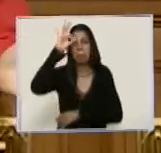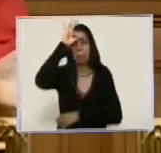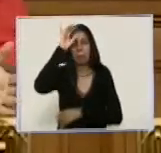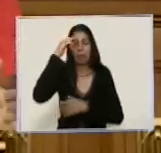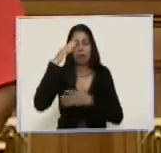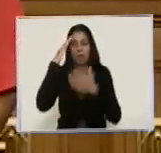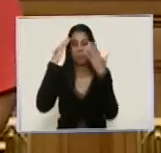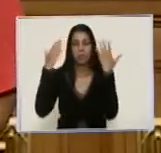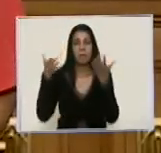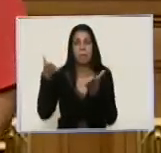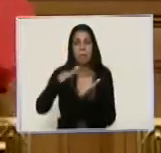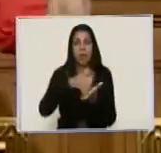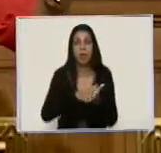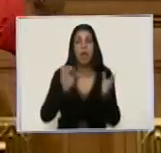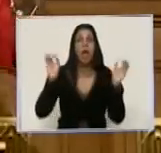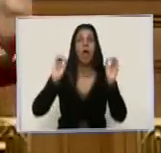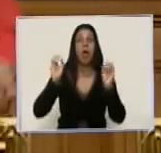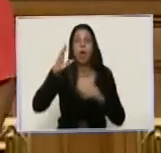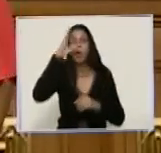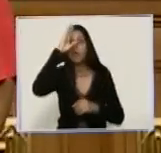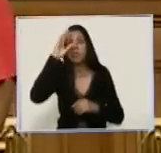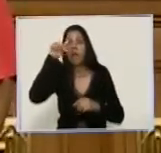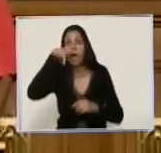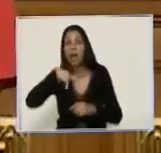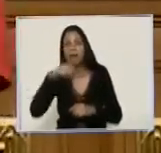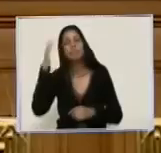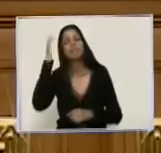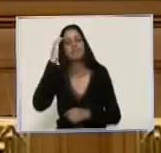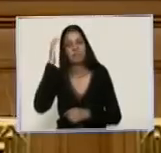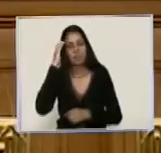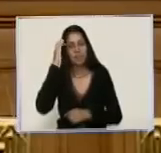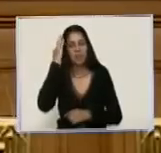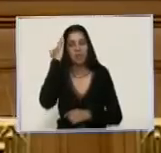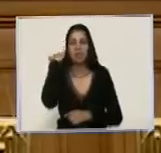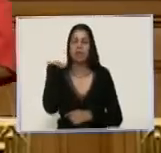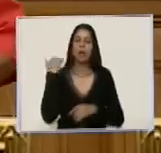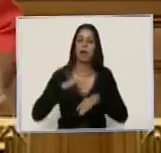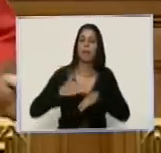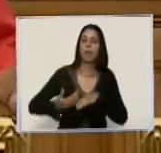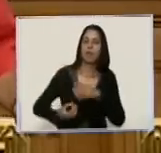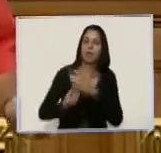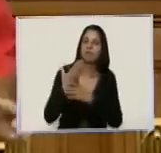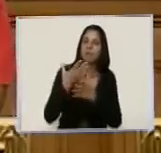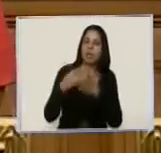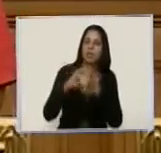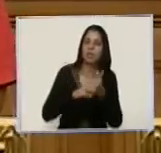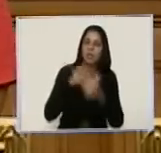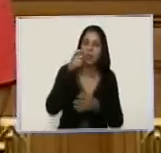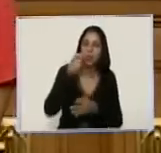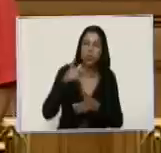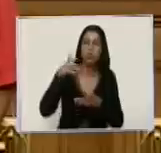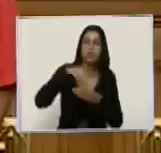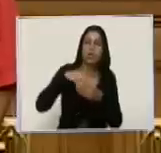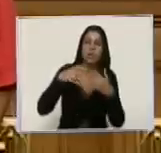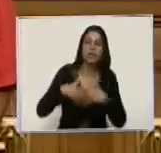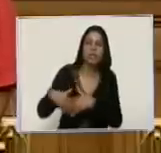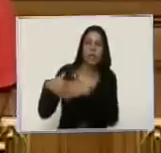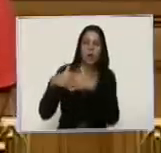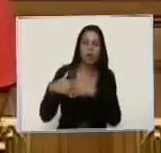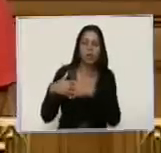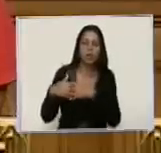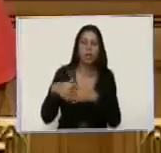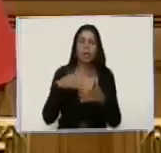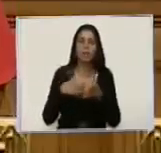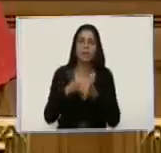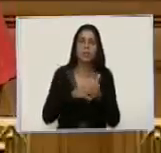ese desastre, o Irak. Aquí sí sabemos, porque esos servicios de inteligencia británicos y los norteamericanos, los británicos